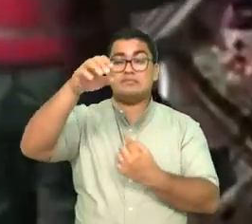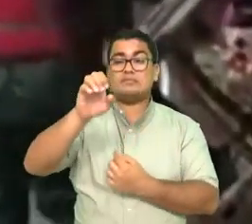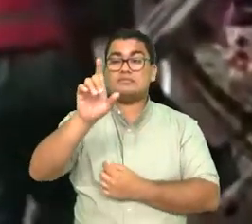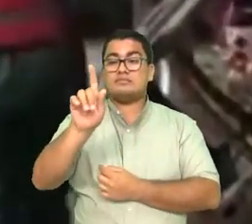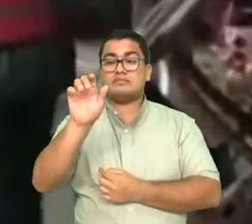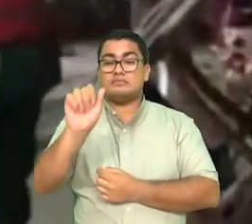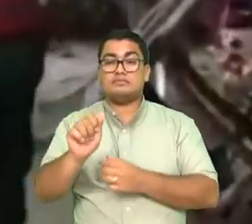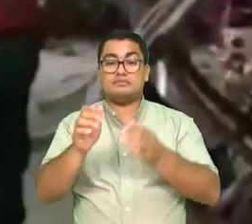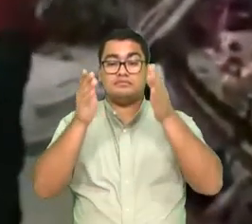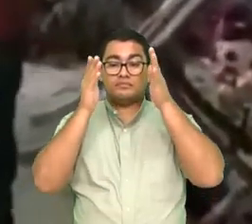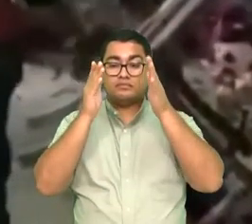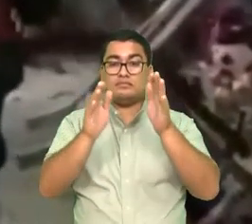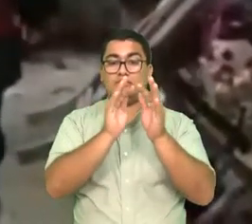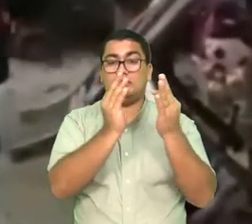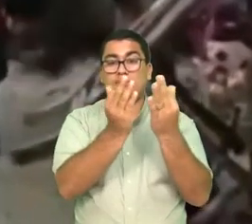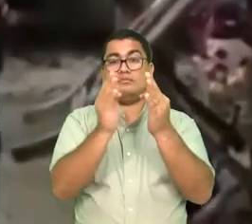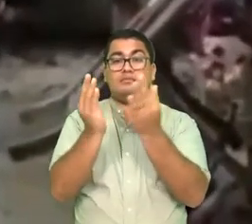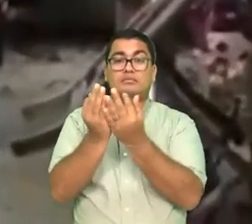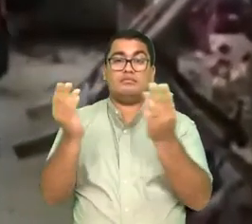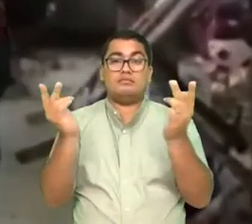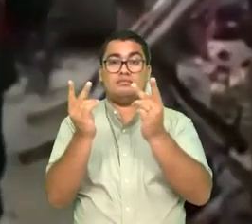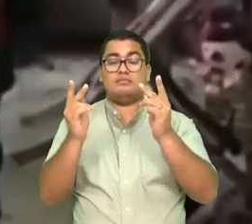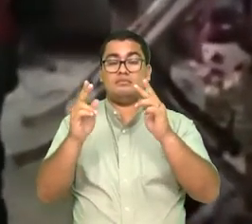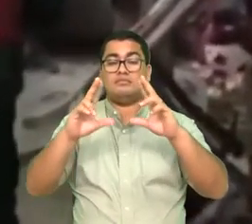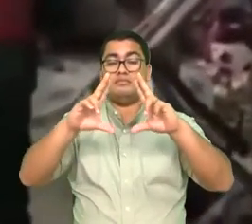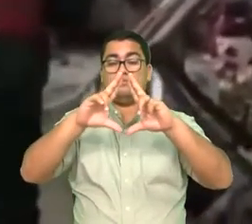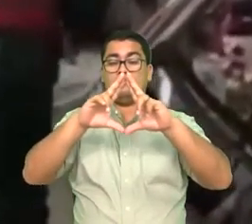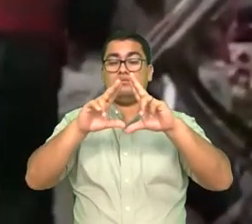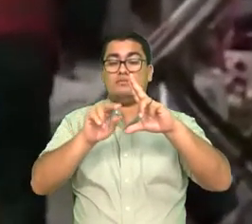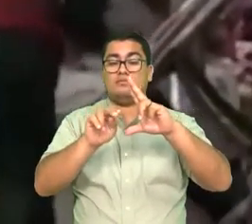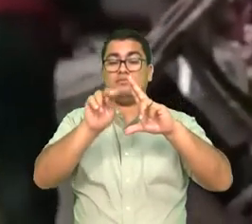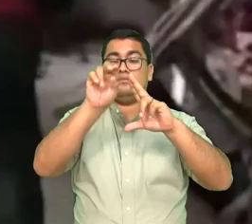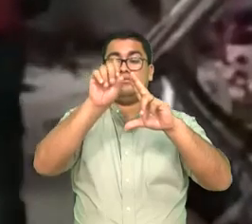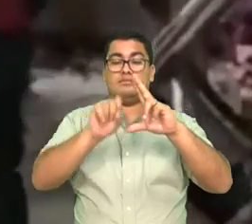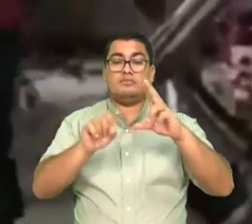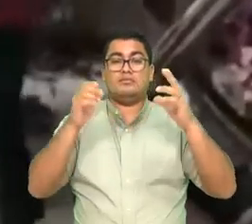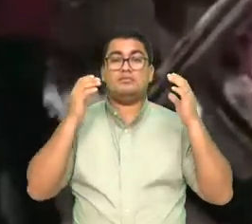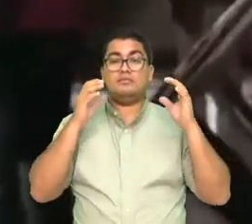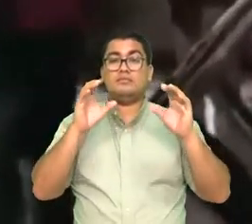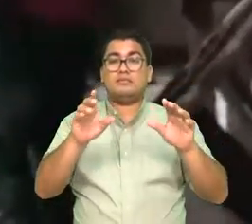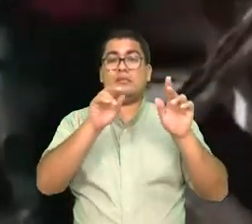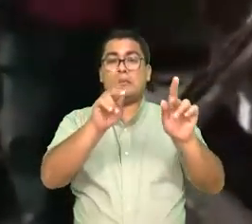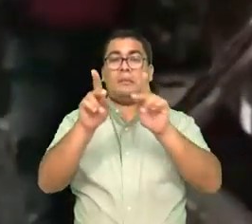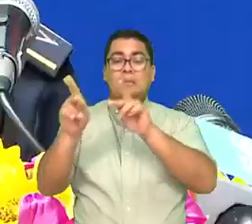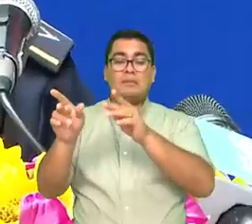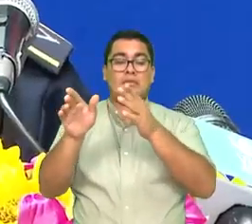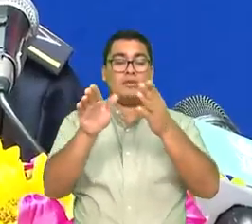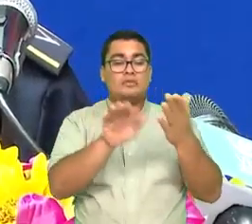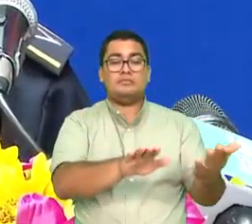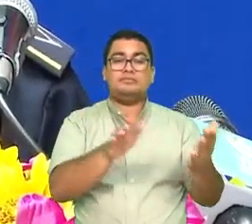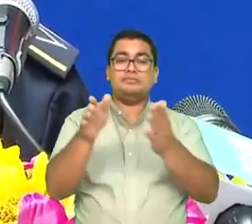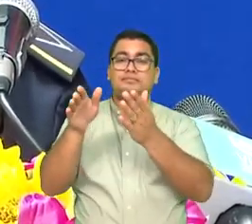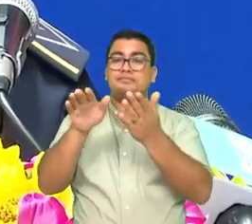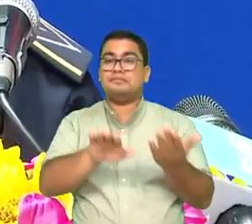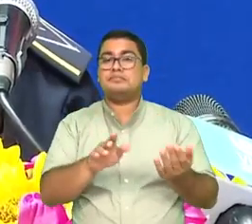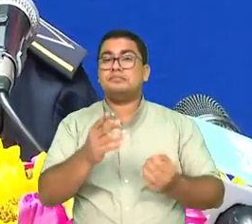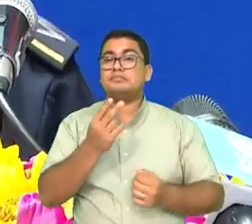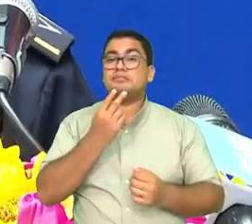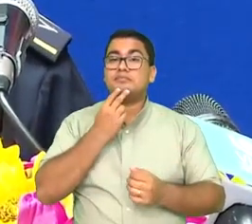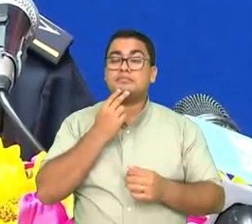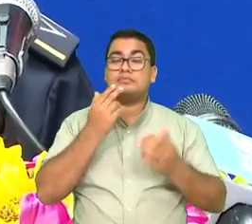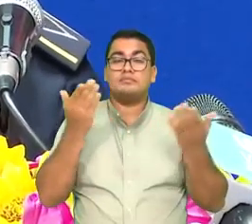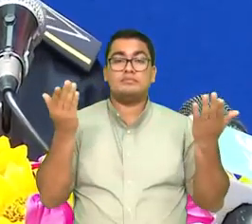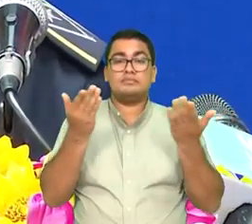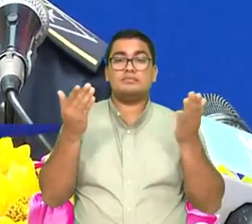a las familias que habitan en las regiones del Caribe Norte y Sur evitó víctimas mortales. Como el modelo que